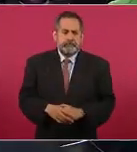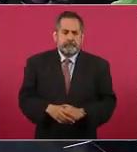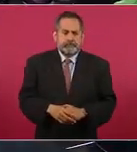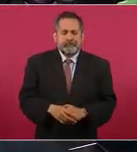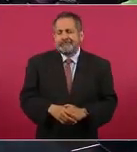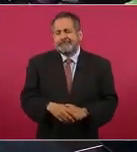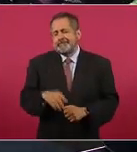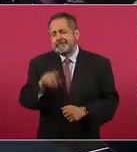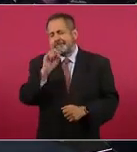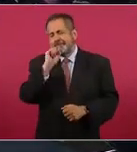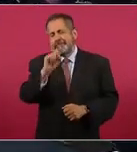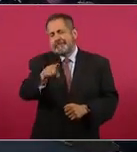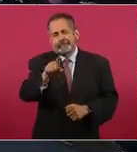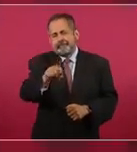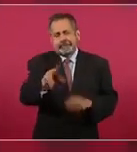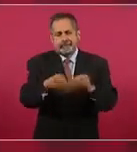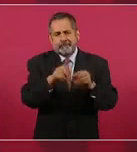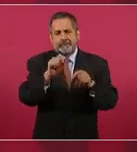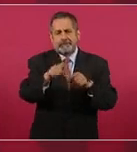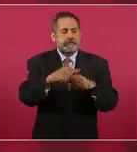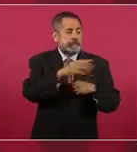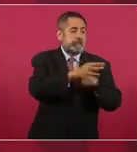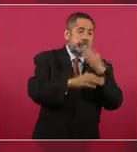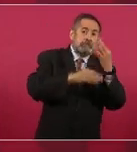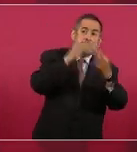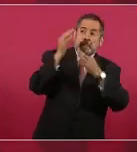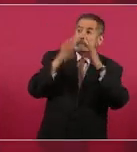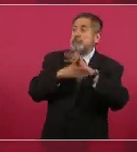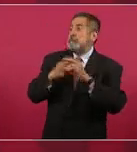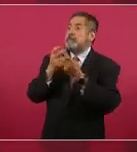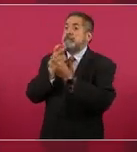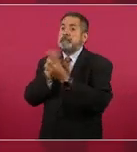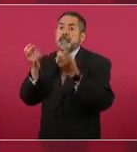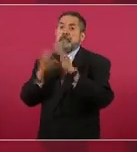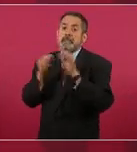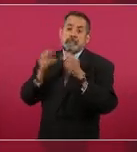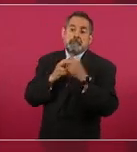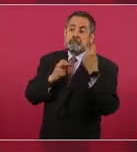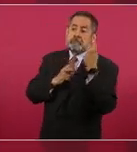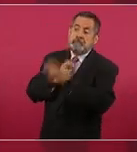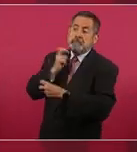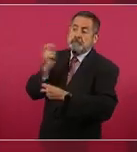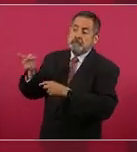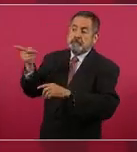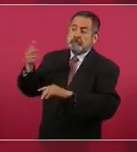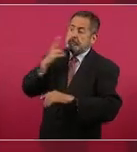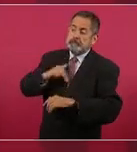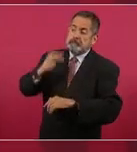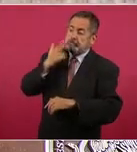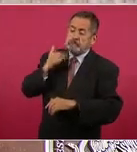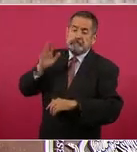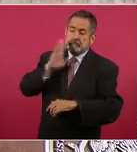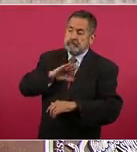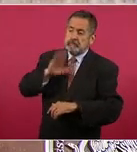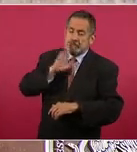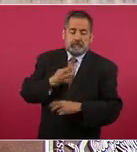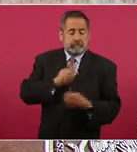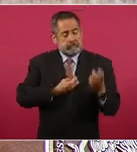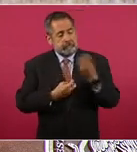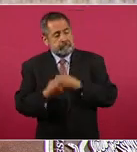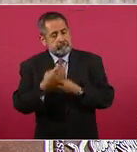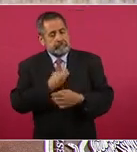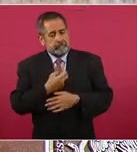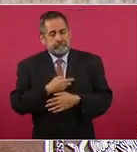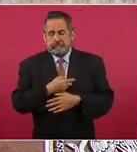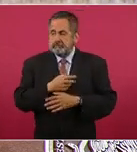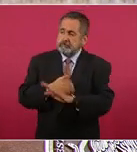lo mismo, es la campaña de desprestigio en contra del